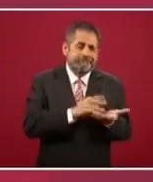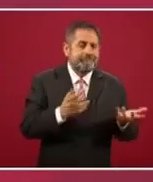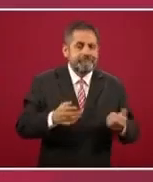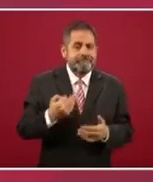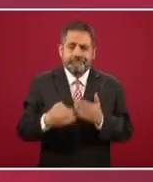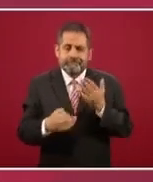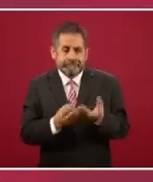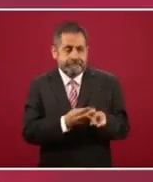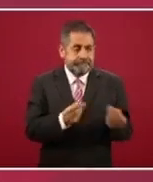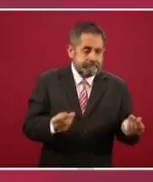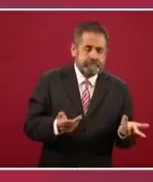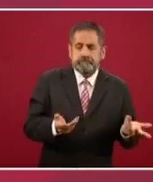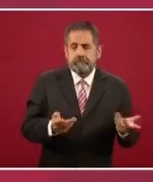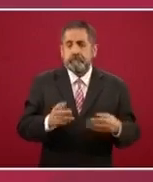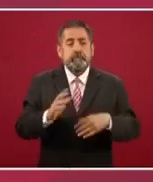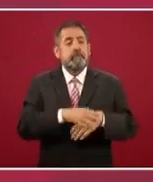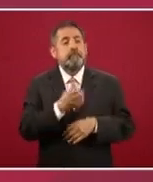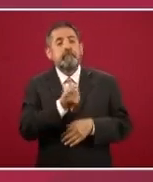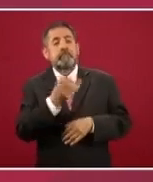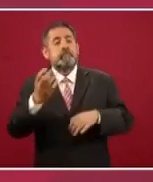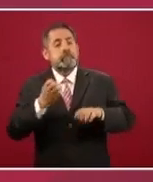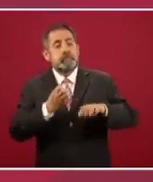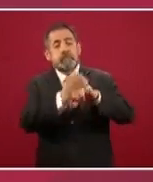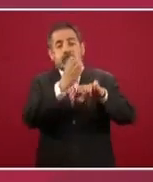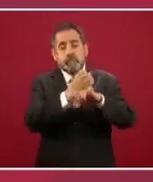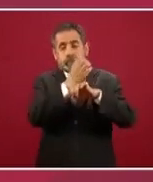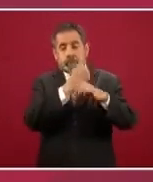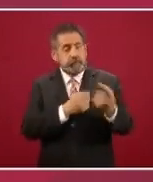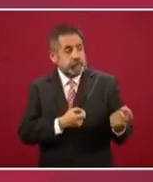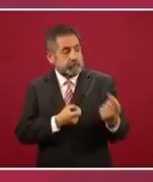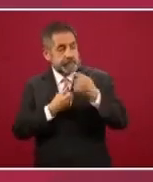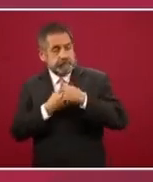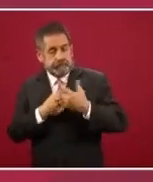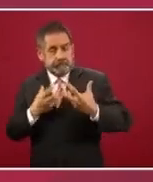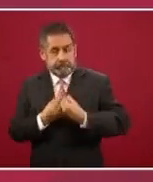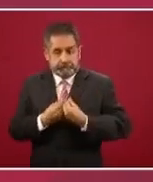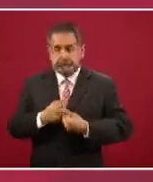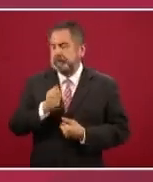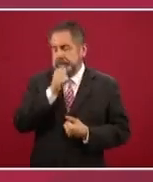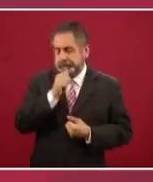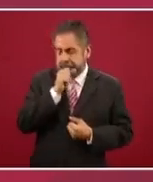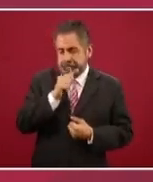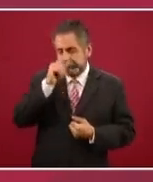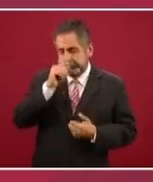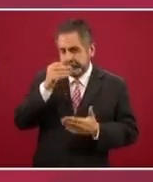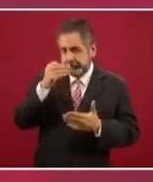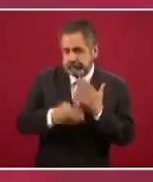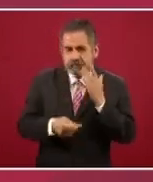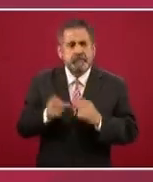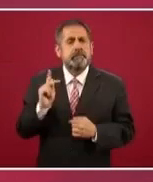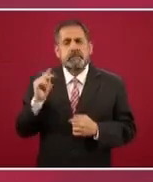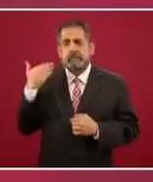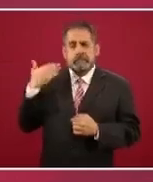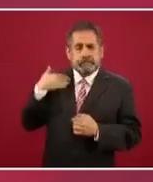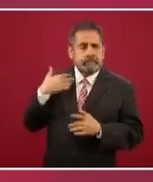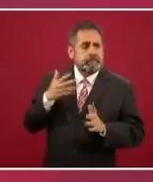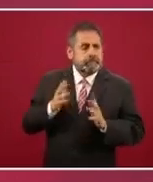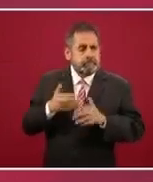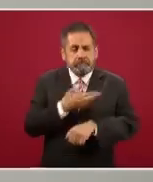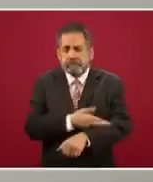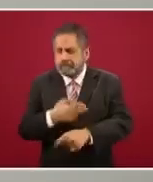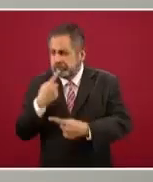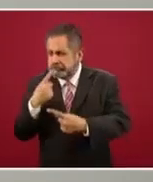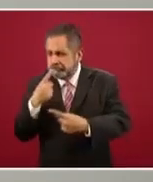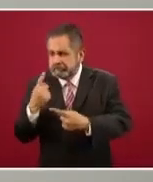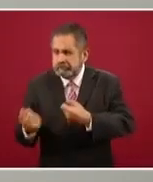de integración en algunos de los estados, pero sin embargo esto ha ido también mejorando. Recientemente hemos acordado,